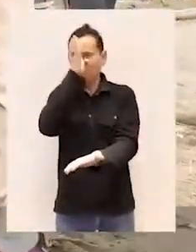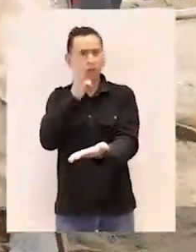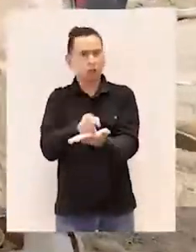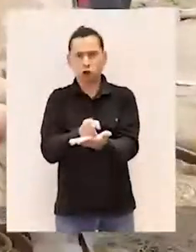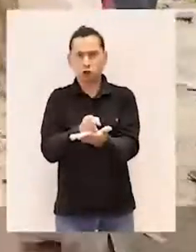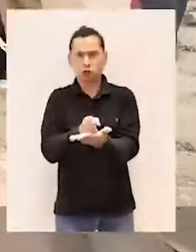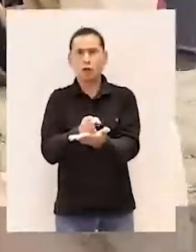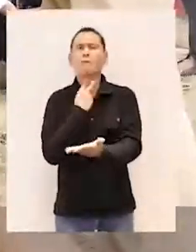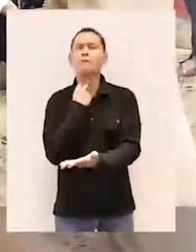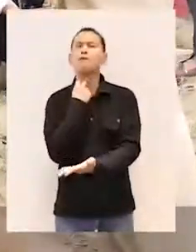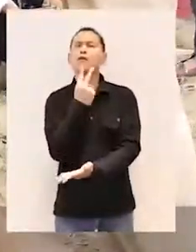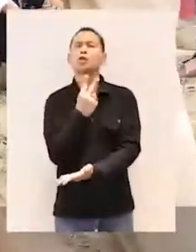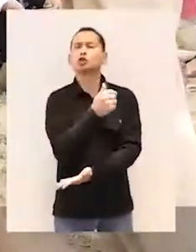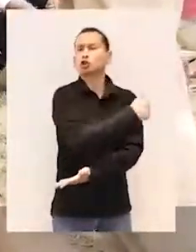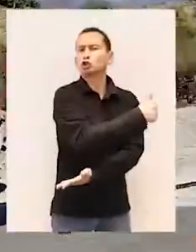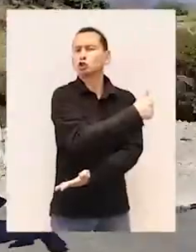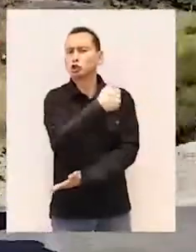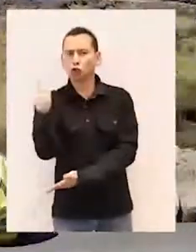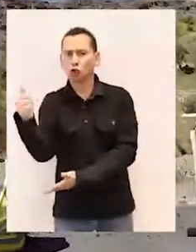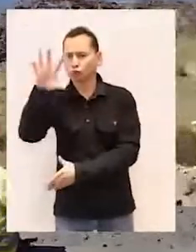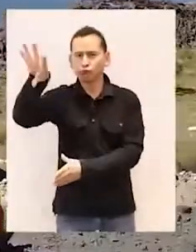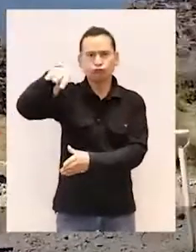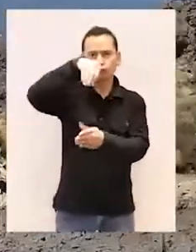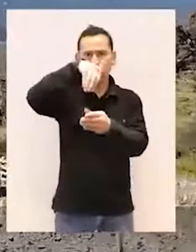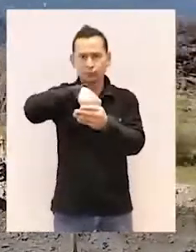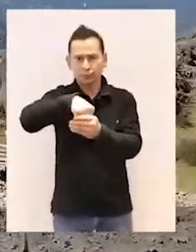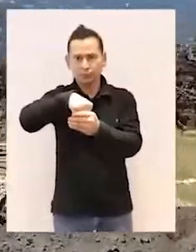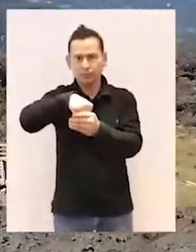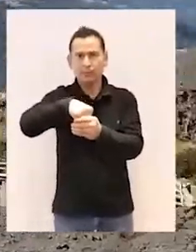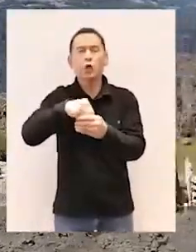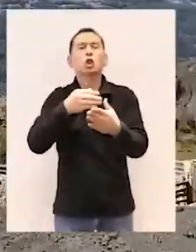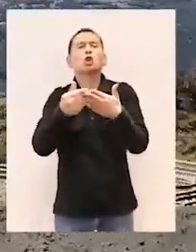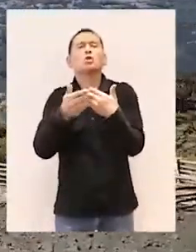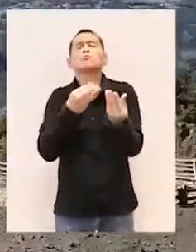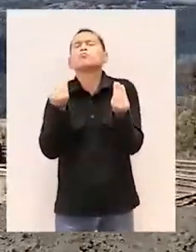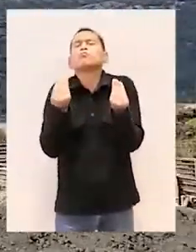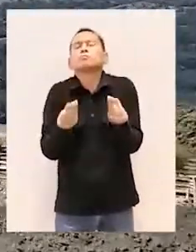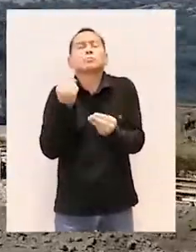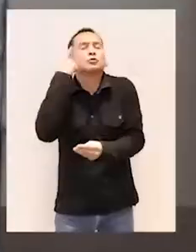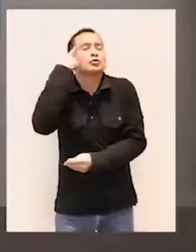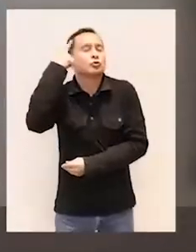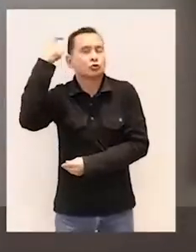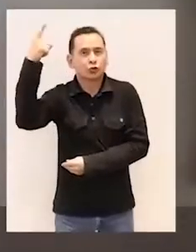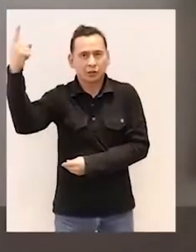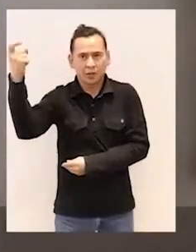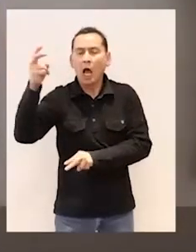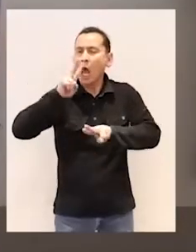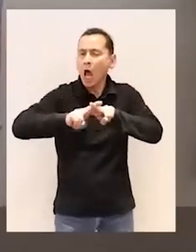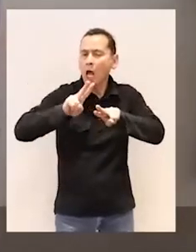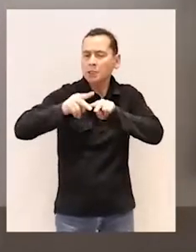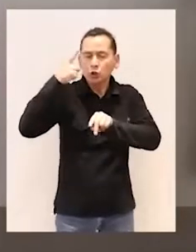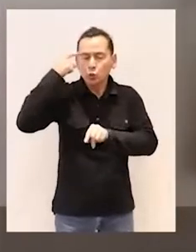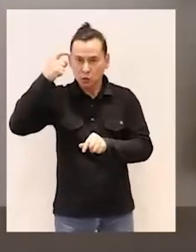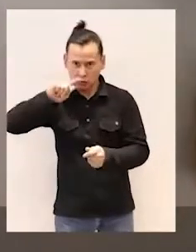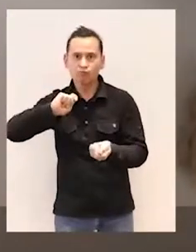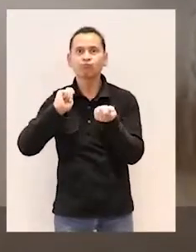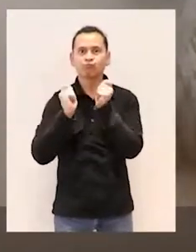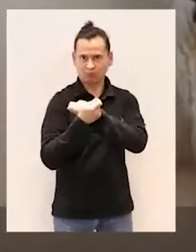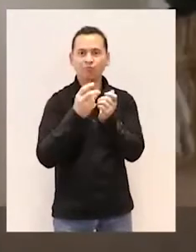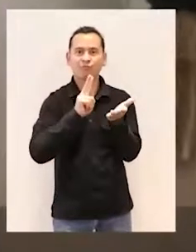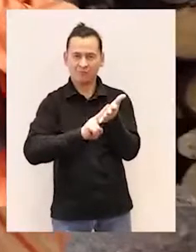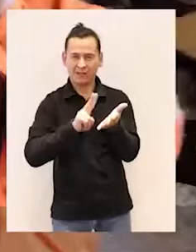se tomen con la voz de todos y todas los habitantes de nuestro territorio, donde sea posible soñar y hacer de esos sueños